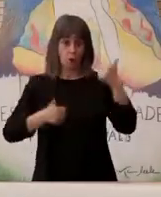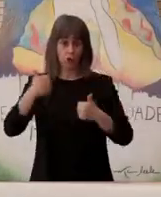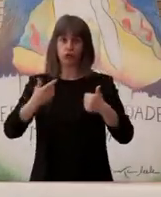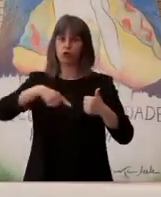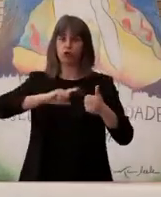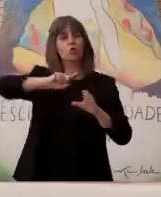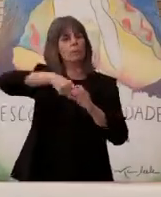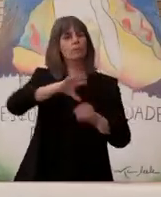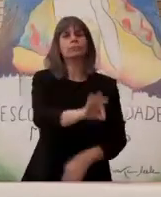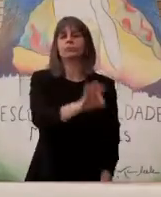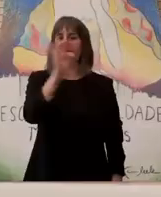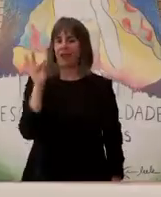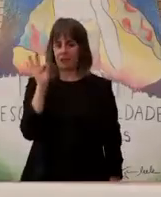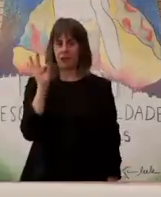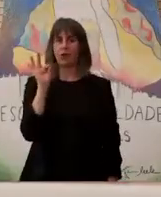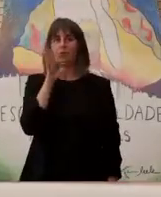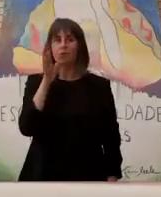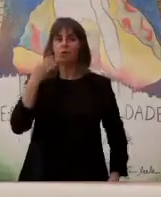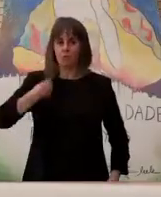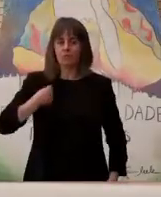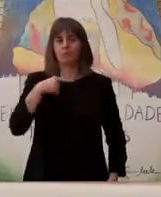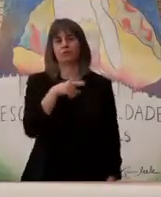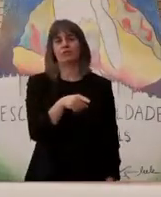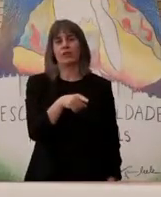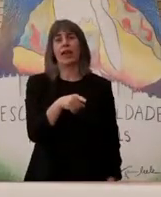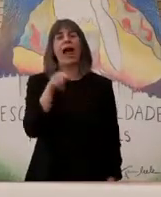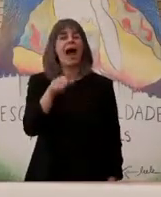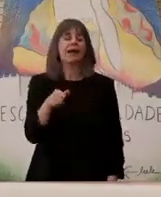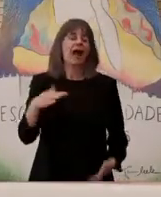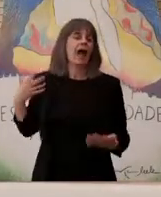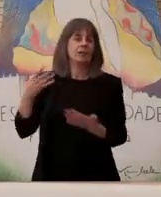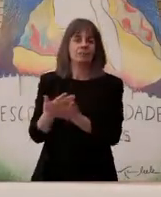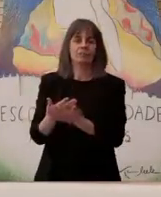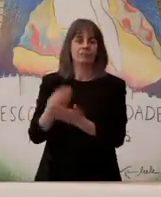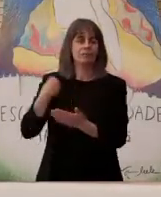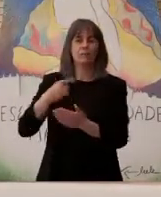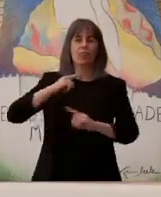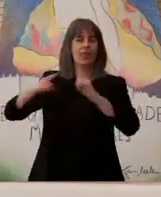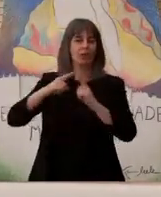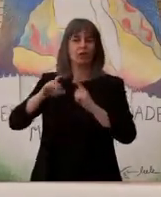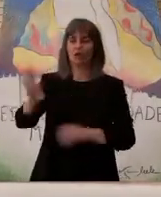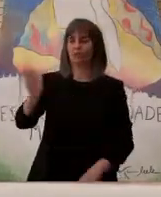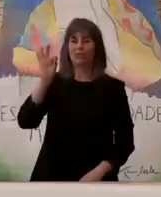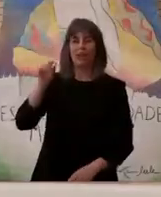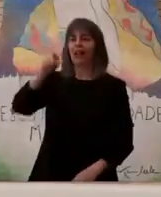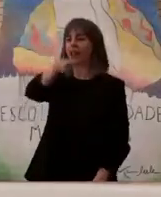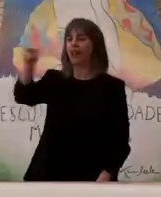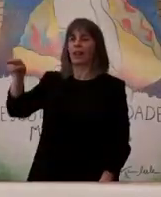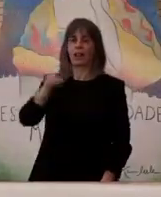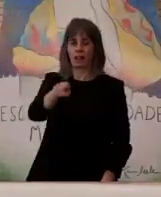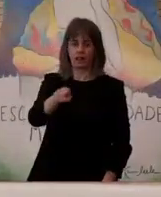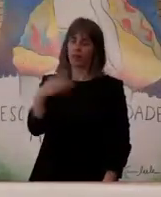a nuestra Plaza porque allí estaba establecido o sistema franquistado qué decidió el director del centro por tanto hubo que democratizar